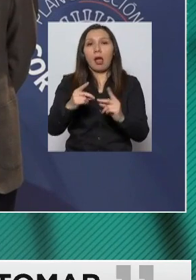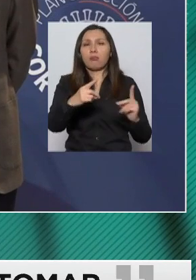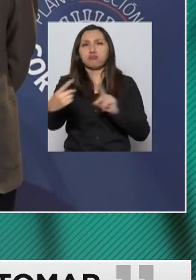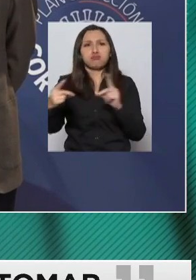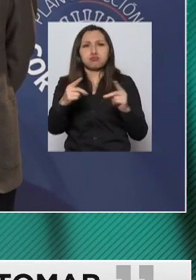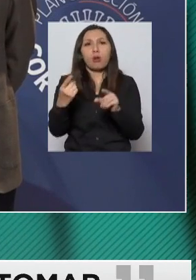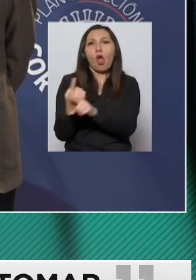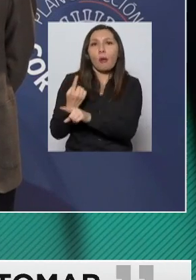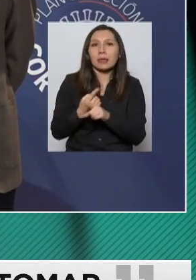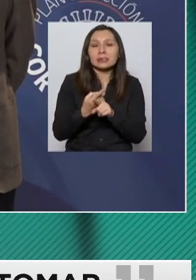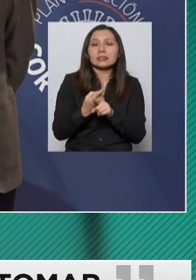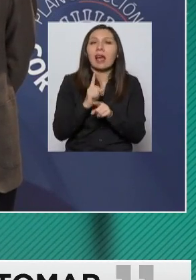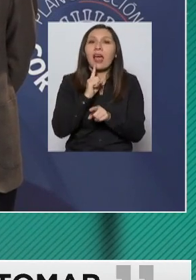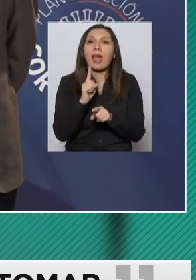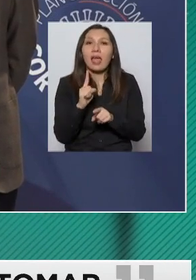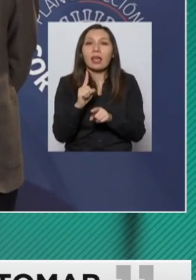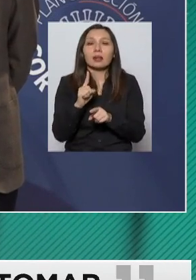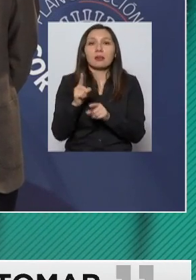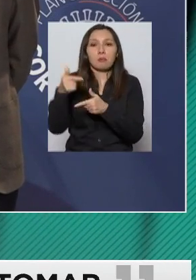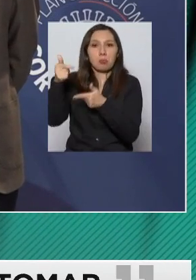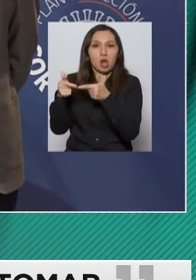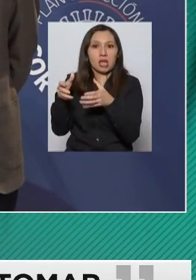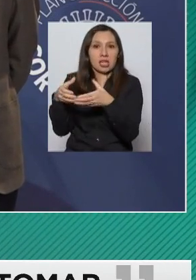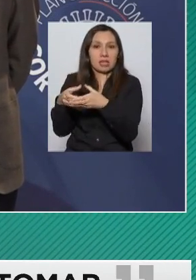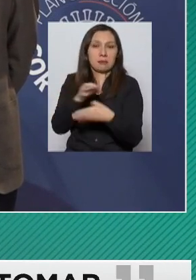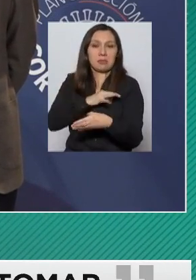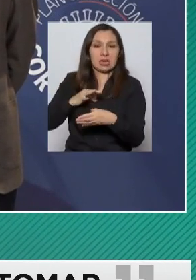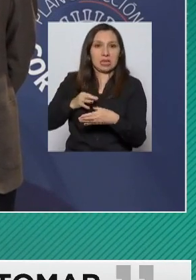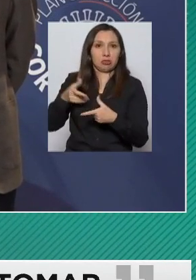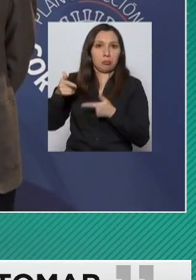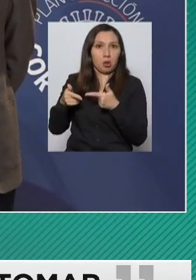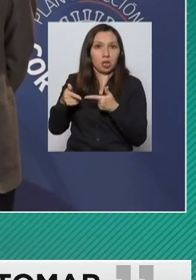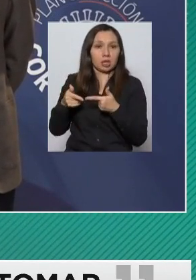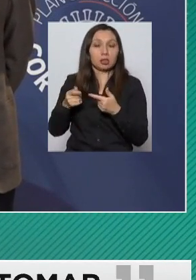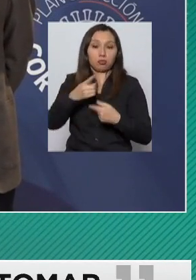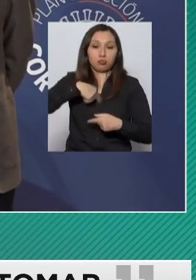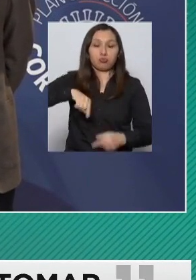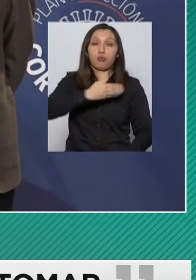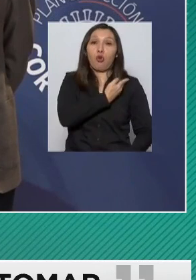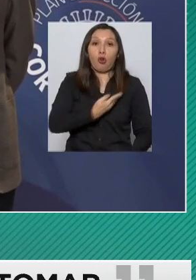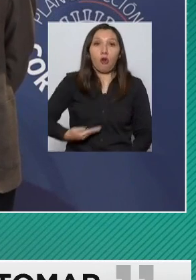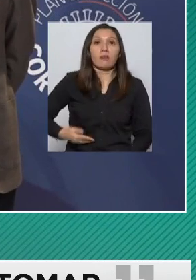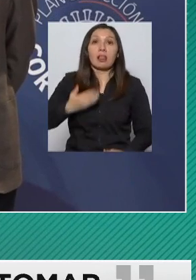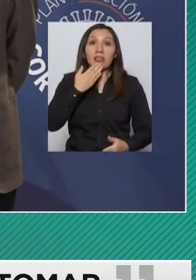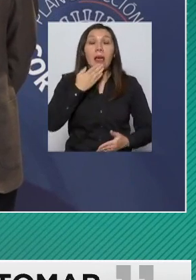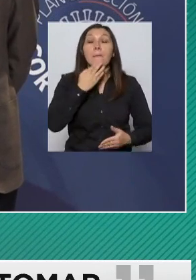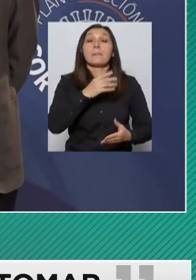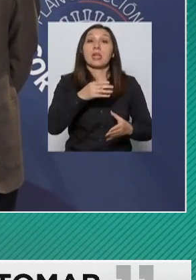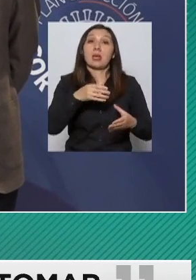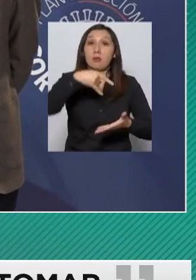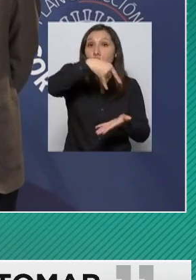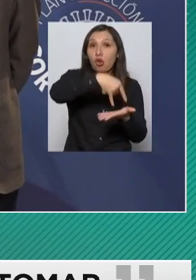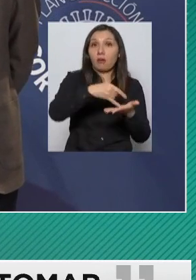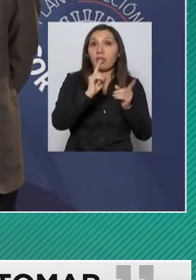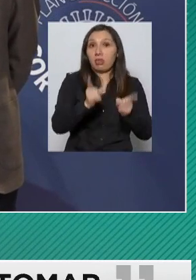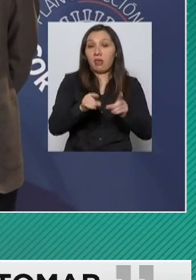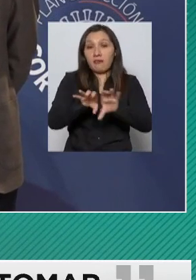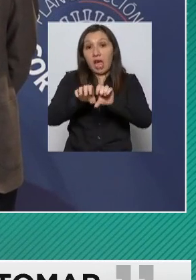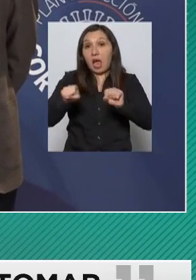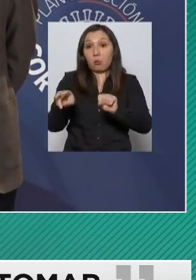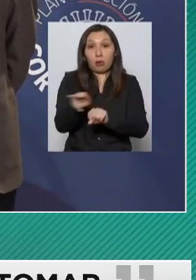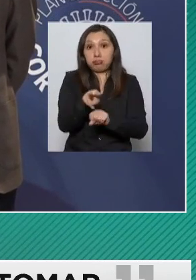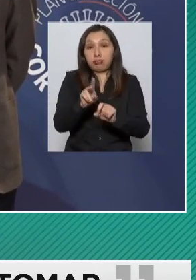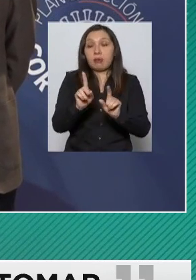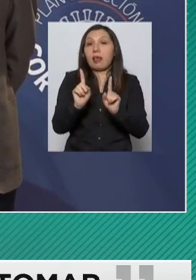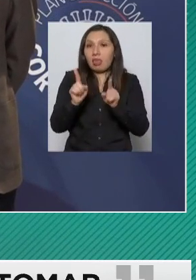entre el sector político los ministros políticos de nuestro gobierno y el parlamento que tiene que llegar a un acuerdo en